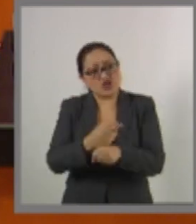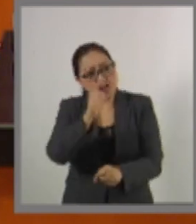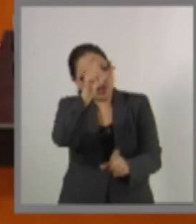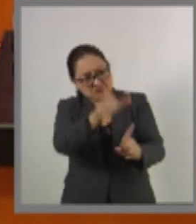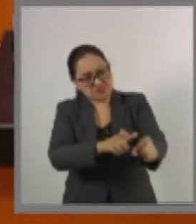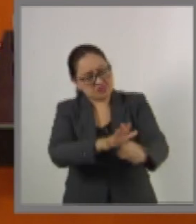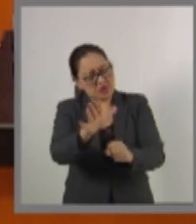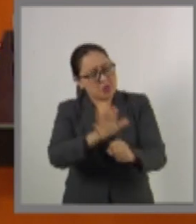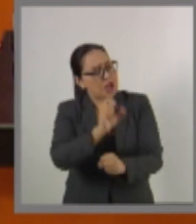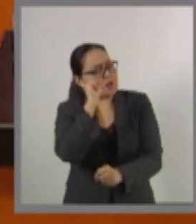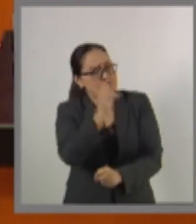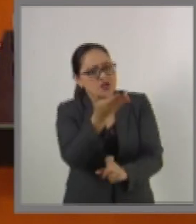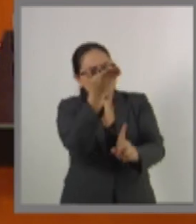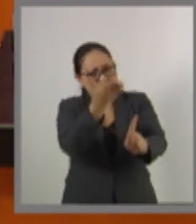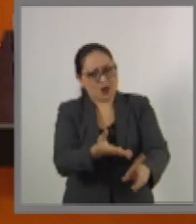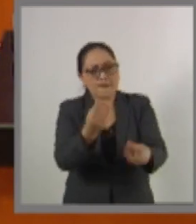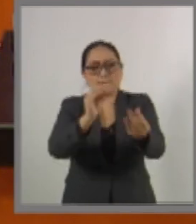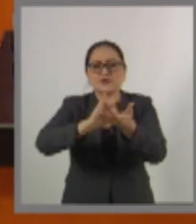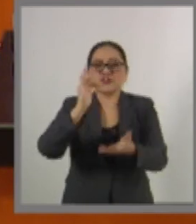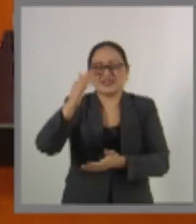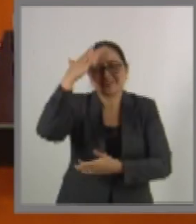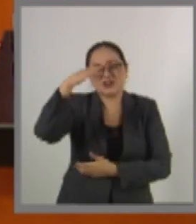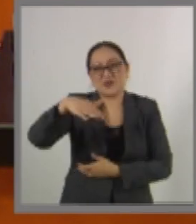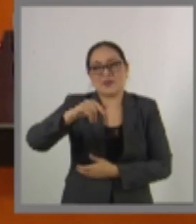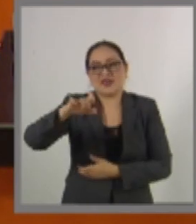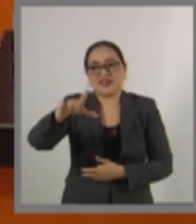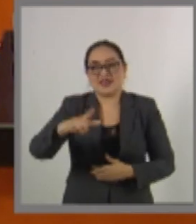talento y capacidad. Muchas gracias, don Miguel.